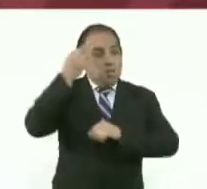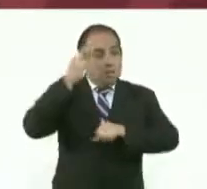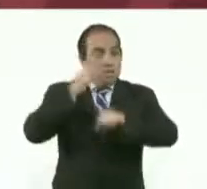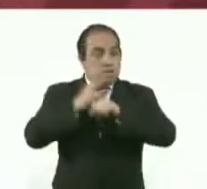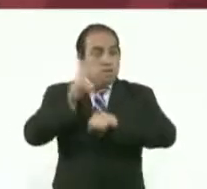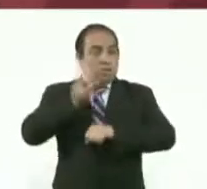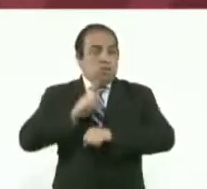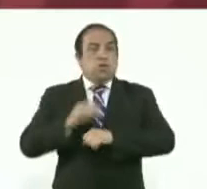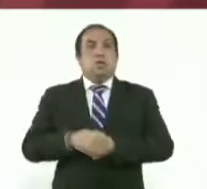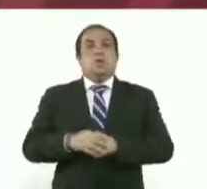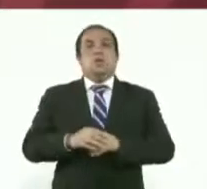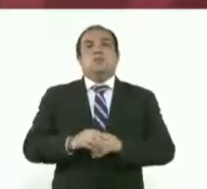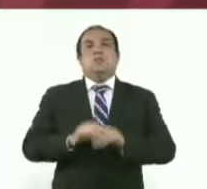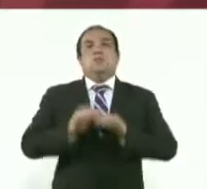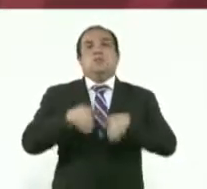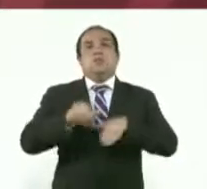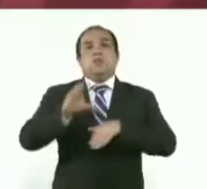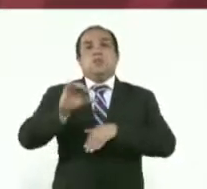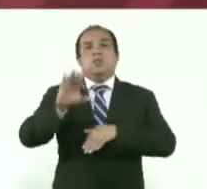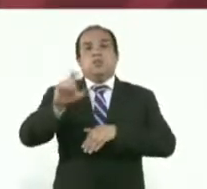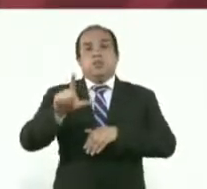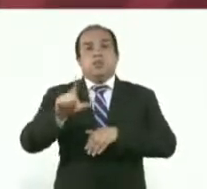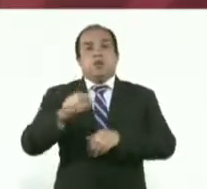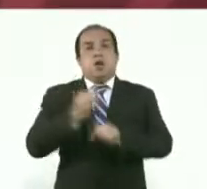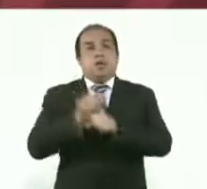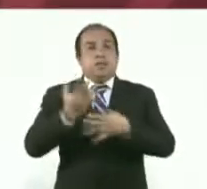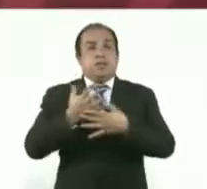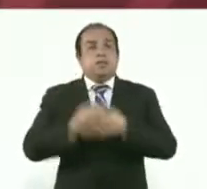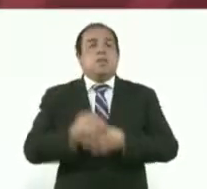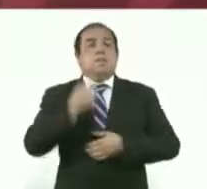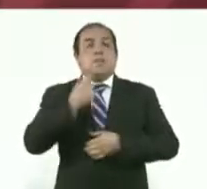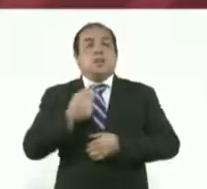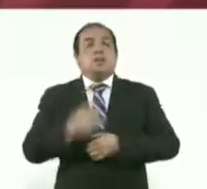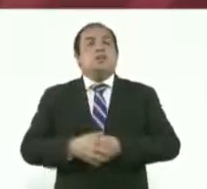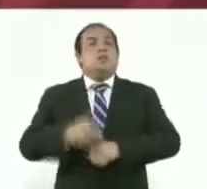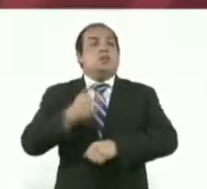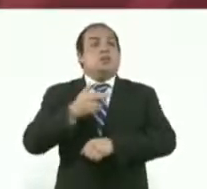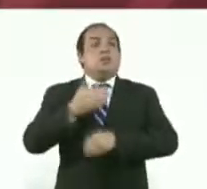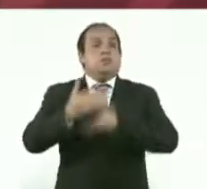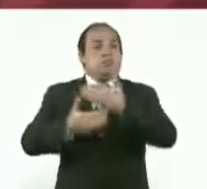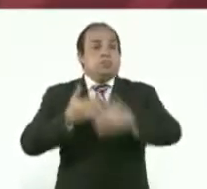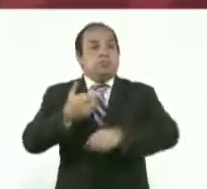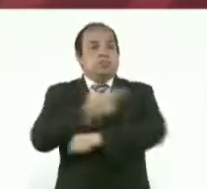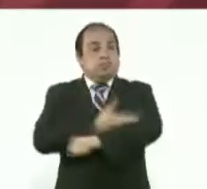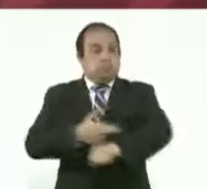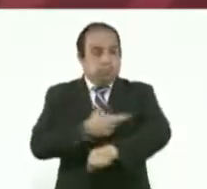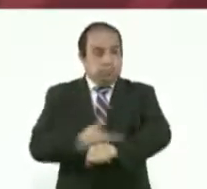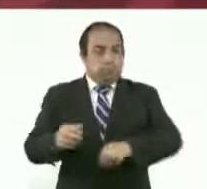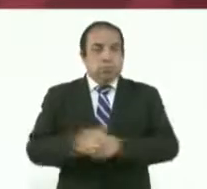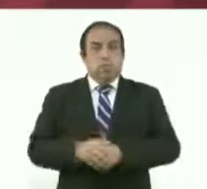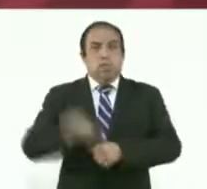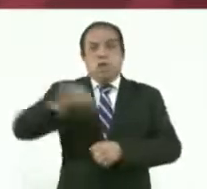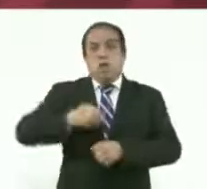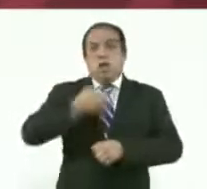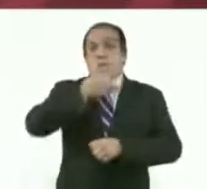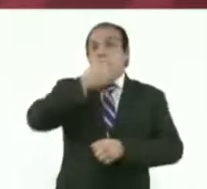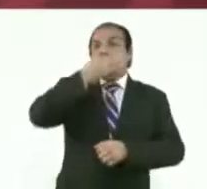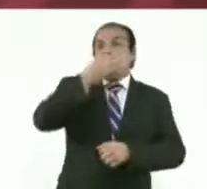del registro civil, se está eficientando todos los procesos y el día de hoy van a informar de